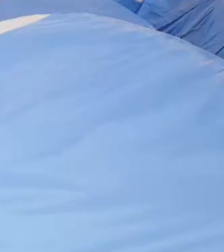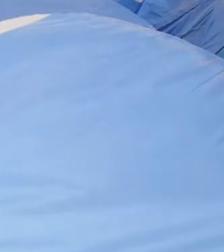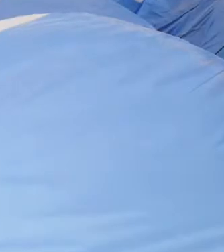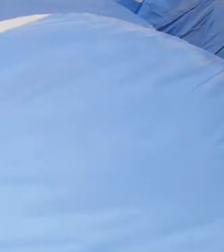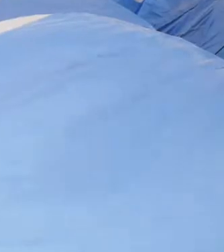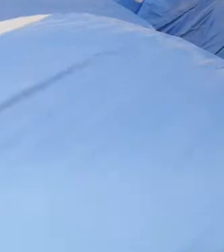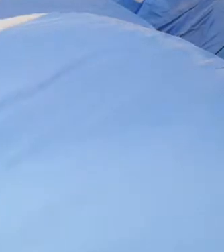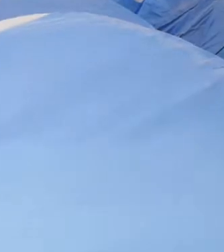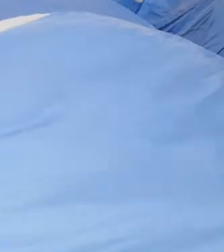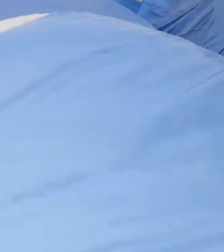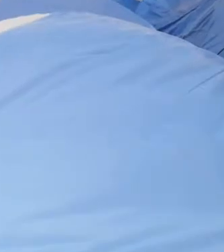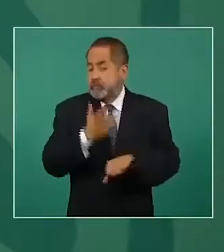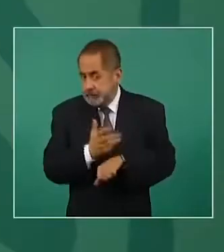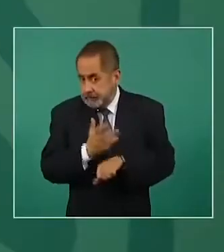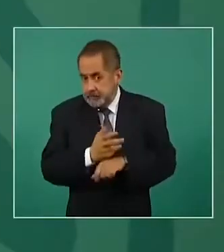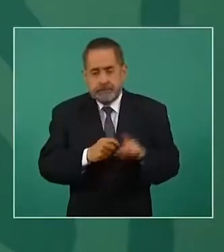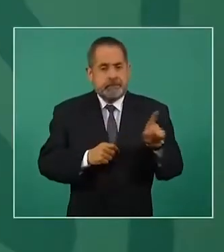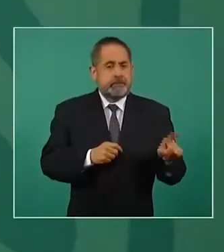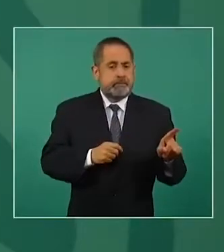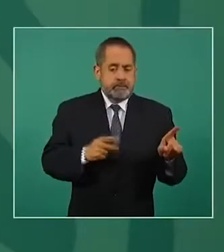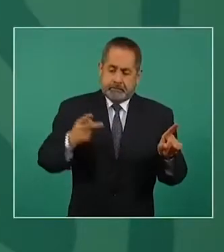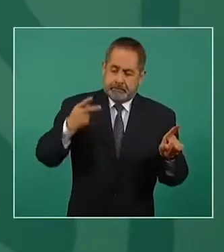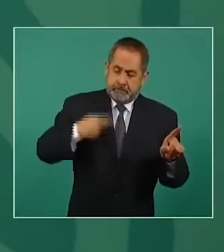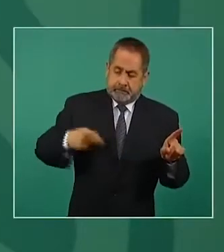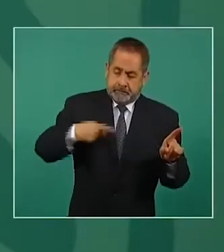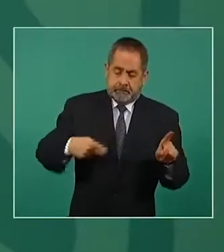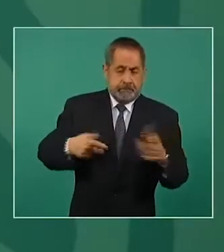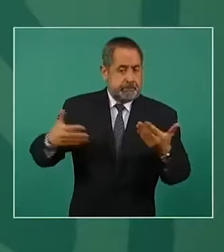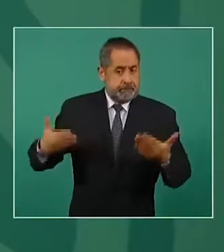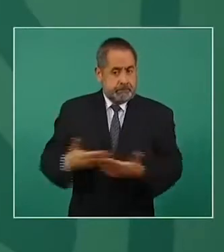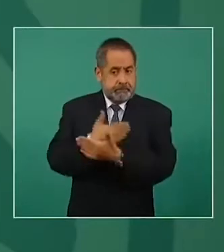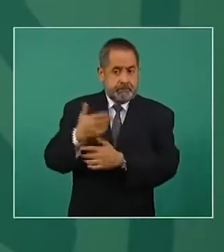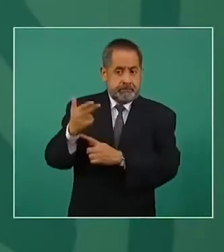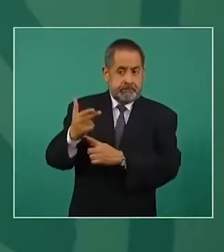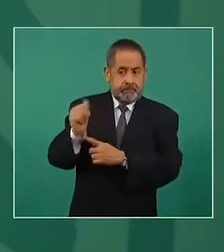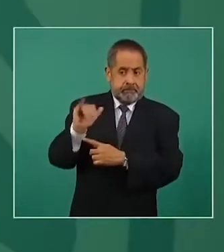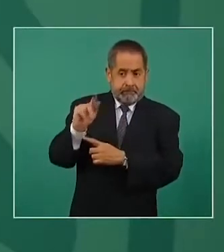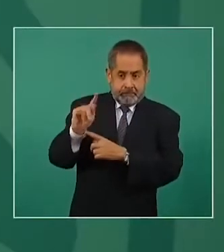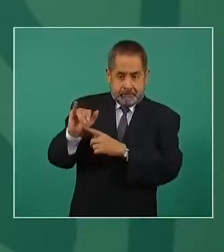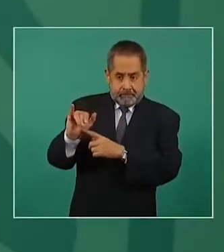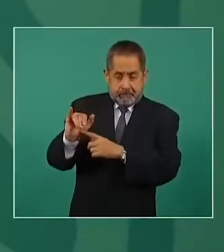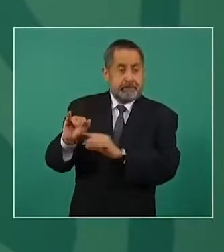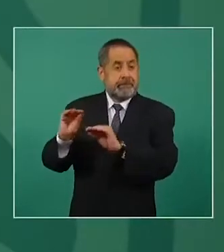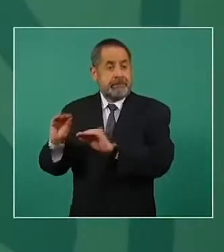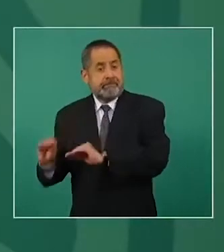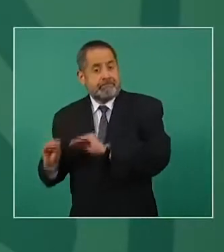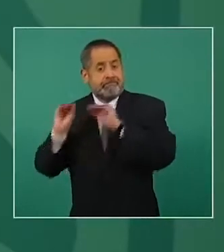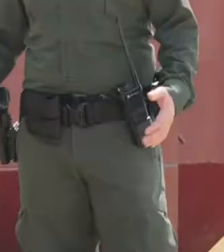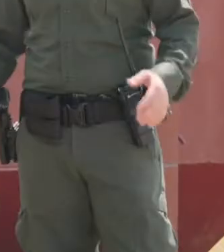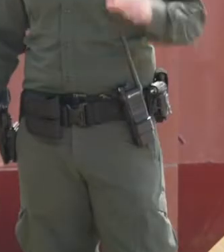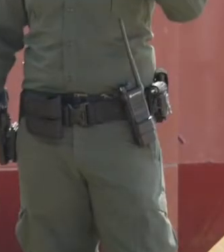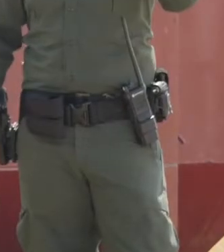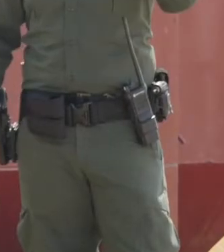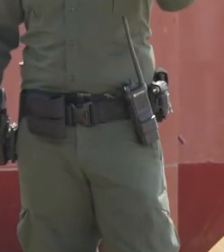varios países, incluyendo Haití. Que tiene que ver con personas de origen haitiano que viven en Estados Unidos, que están haciendo trámites migratorios.